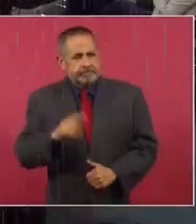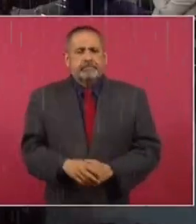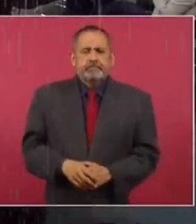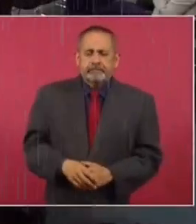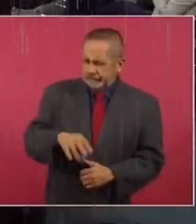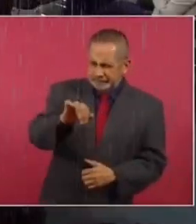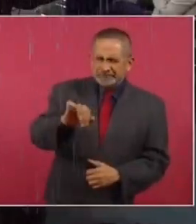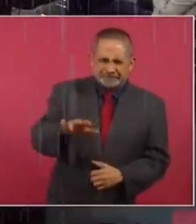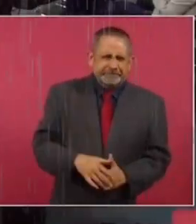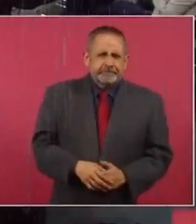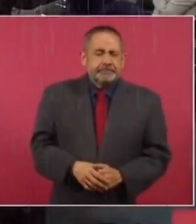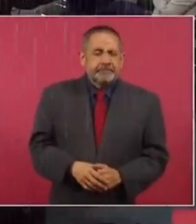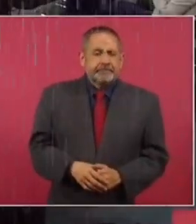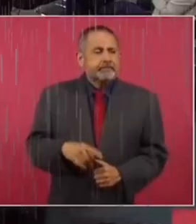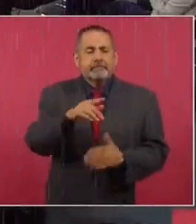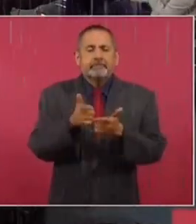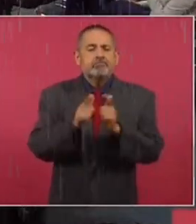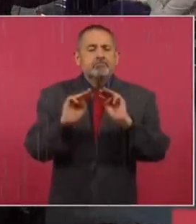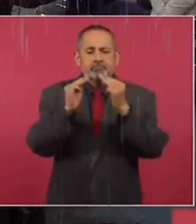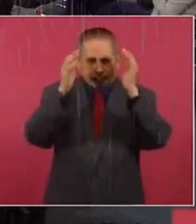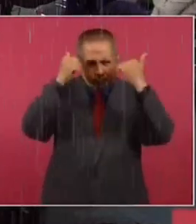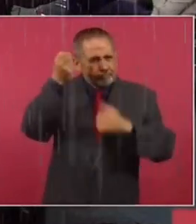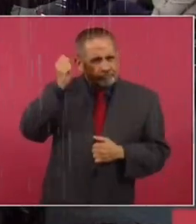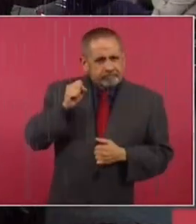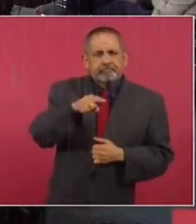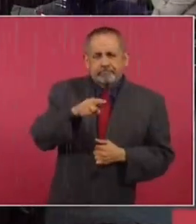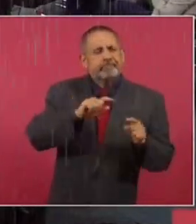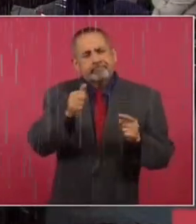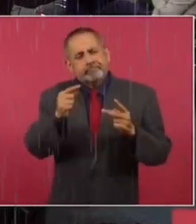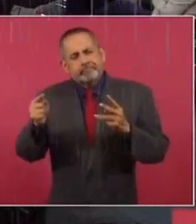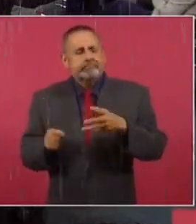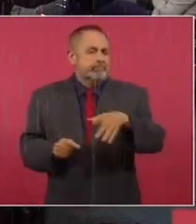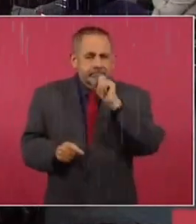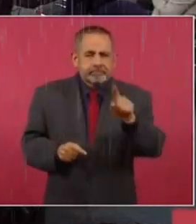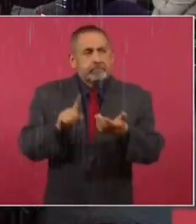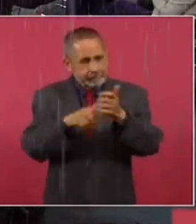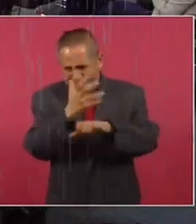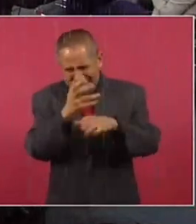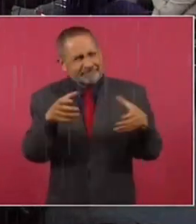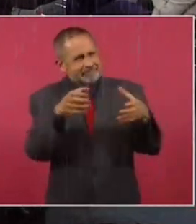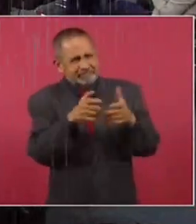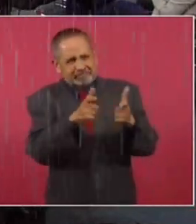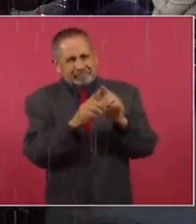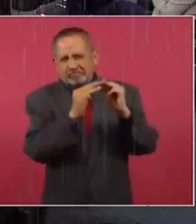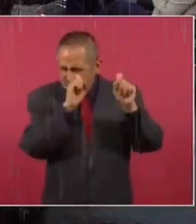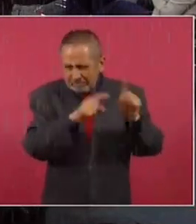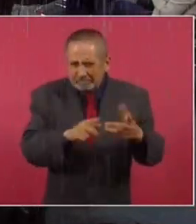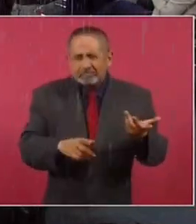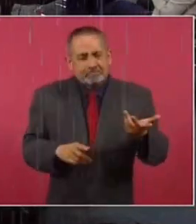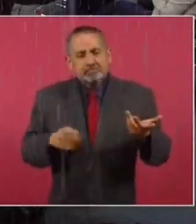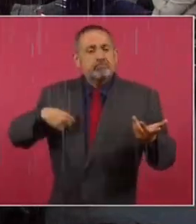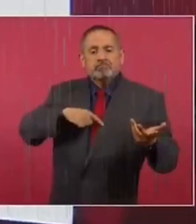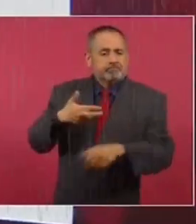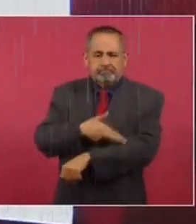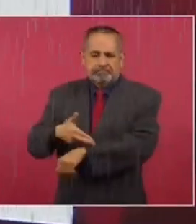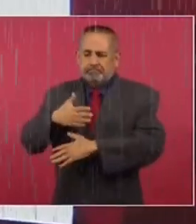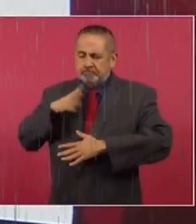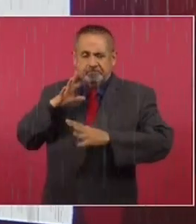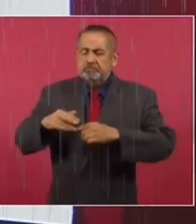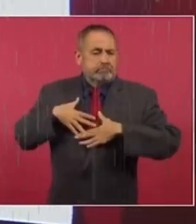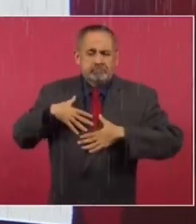Sí, el cartel de Sinaloa y otros carteles, y también seguramente carteles en Estados Unidos, y nosotros estamos haciendo lo que nos